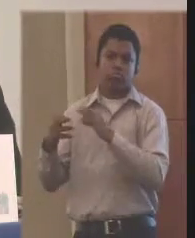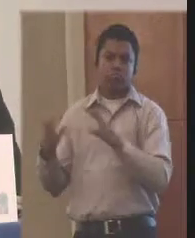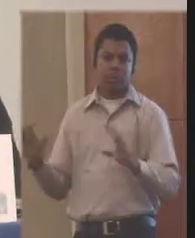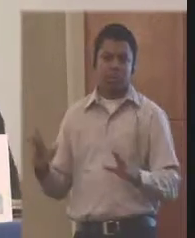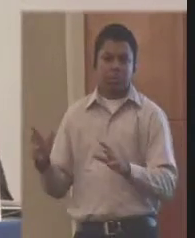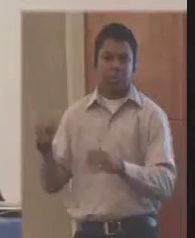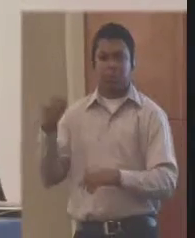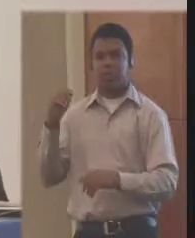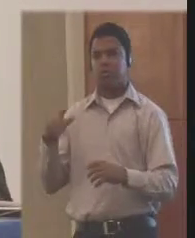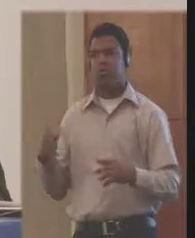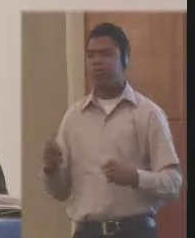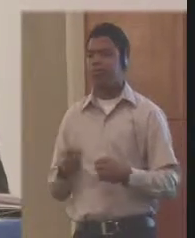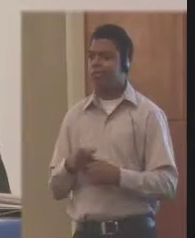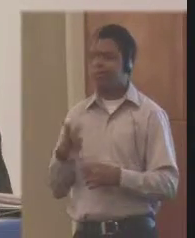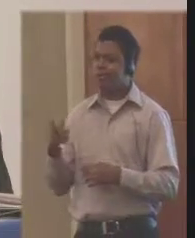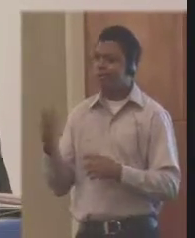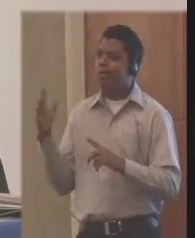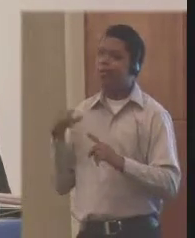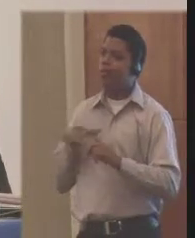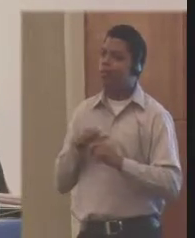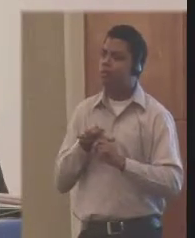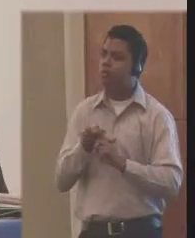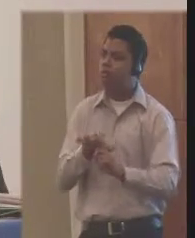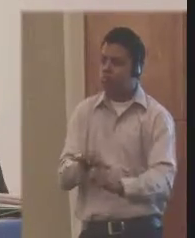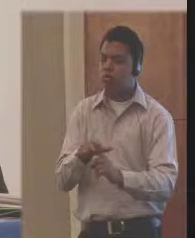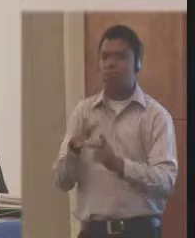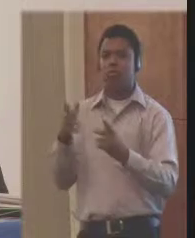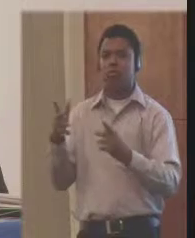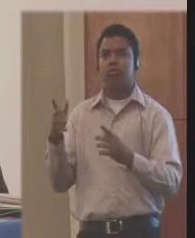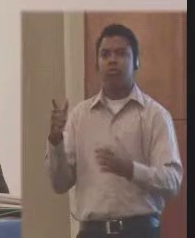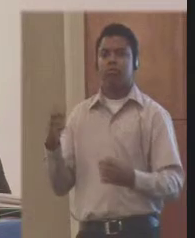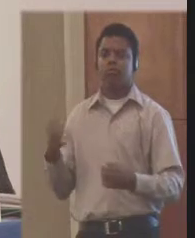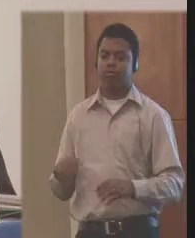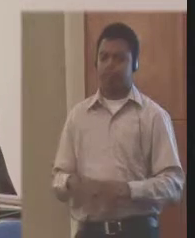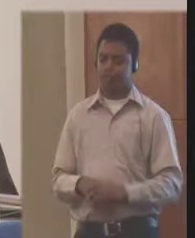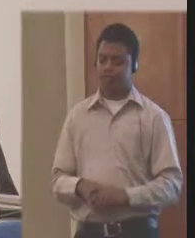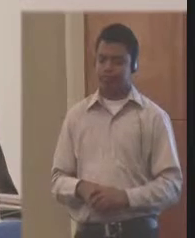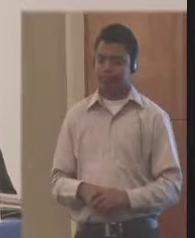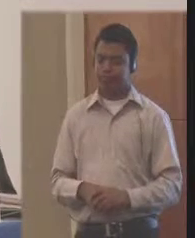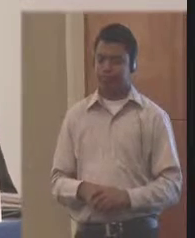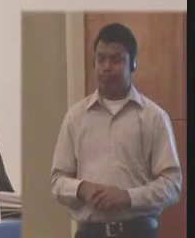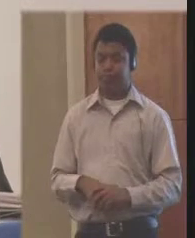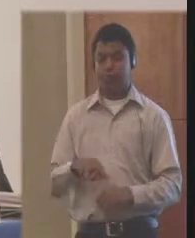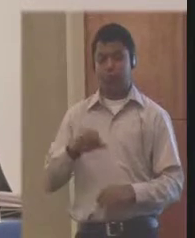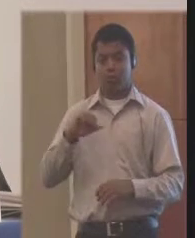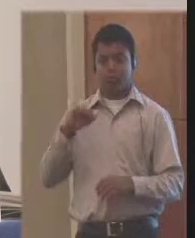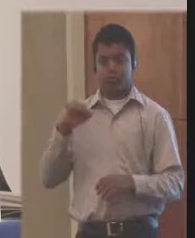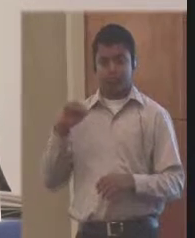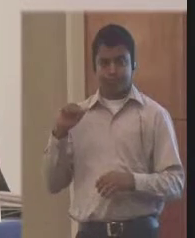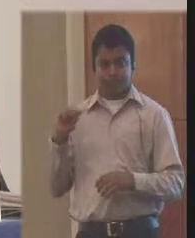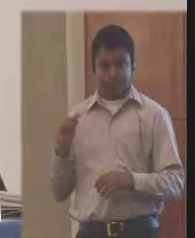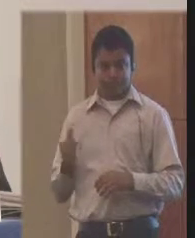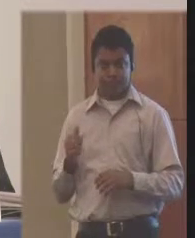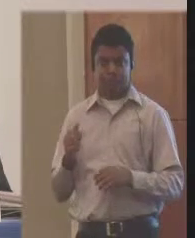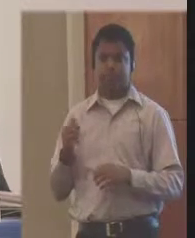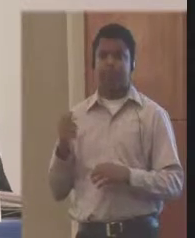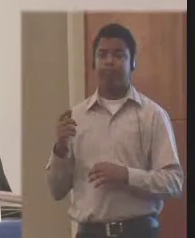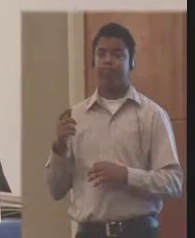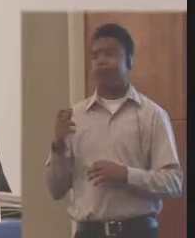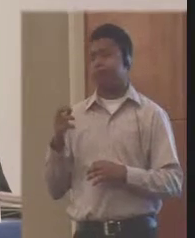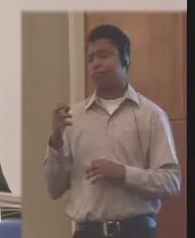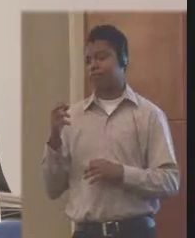inclusivas en su proceso de aproximación. El otro aspecto que nos menciona, que se deduce de